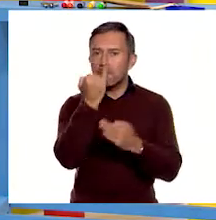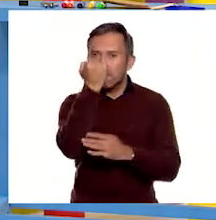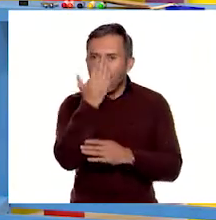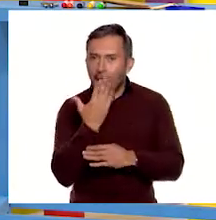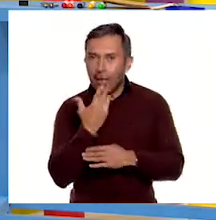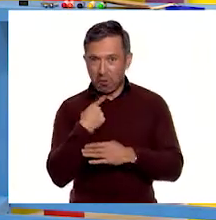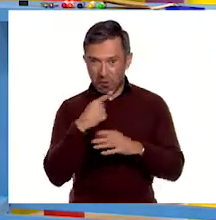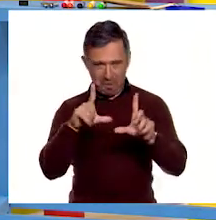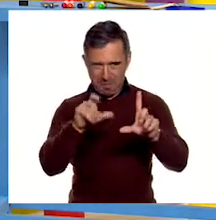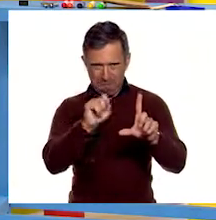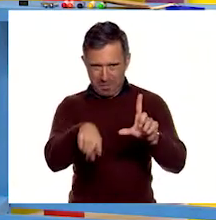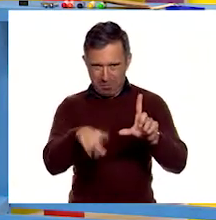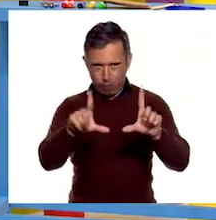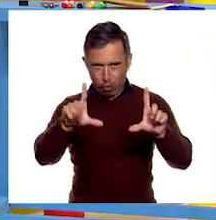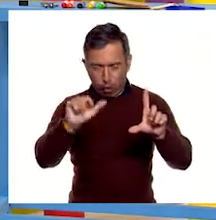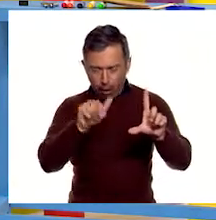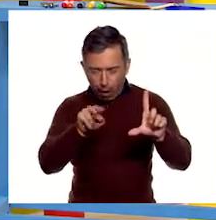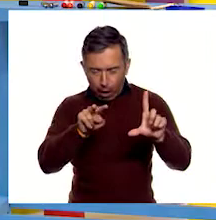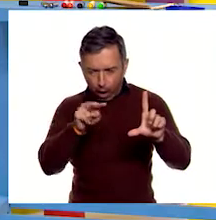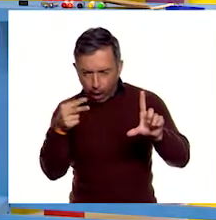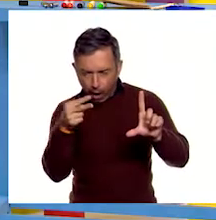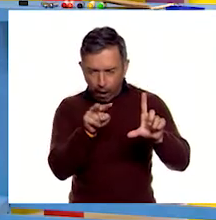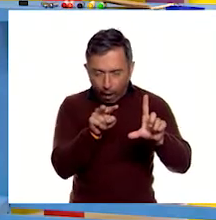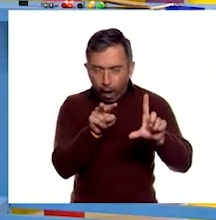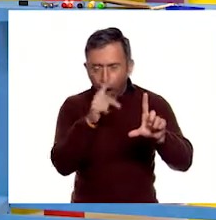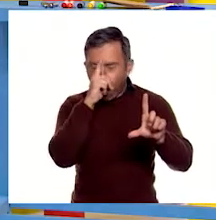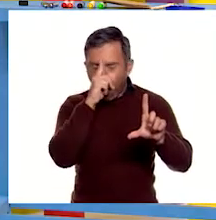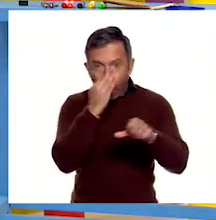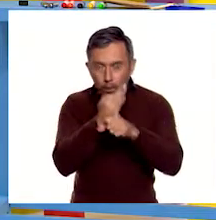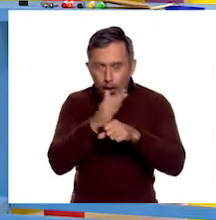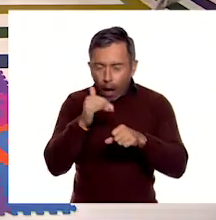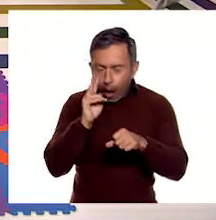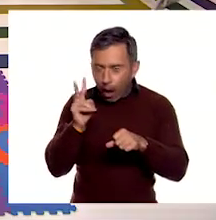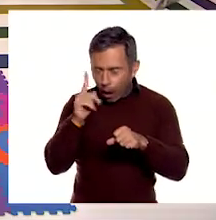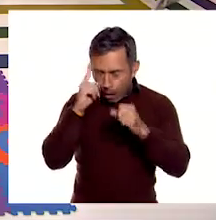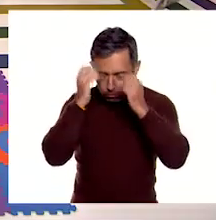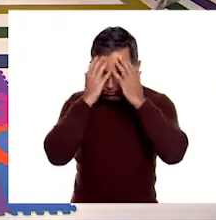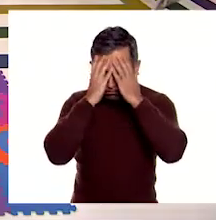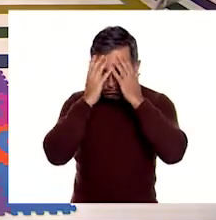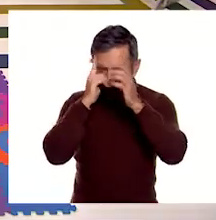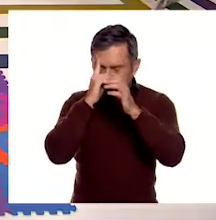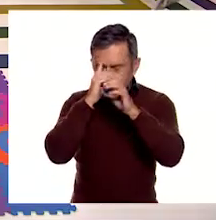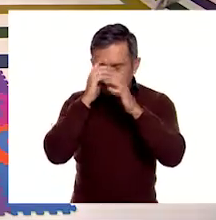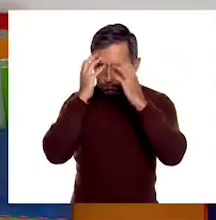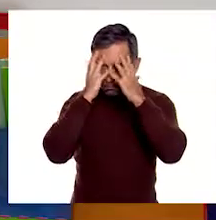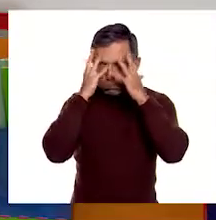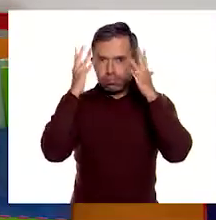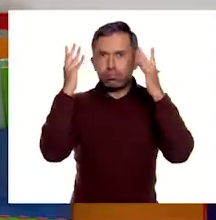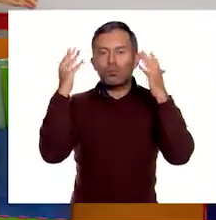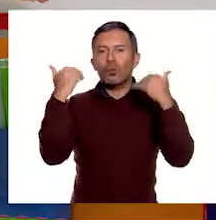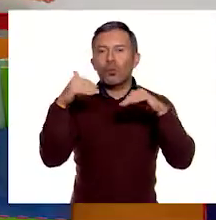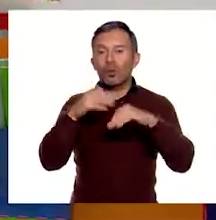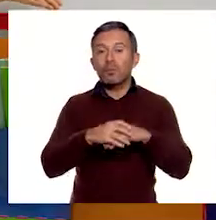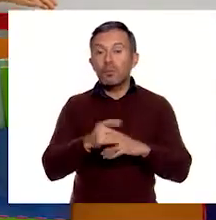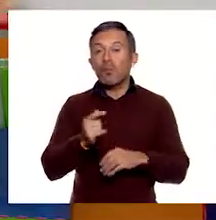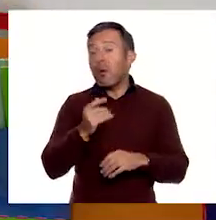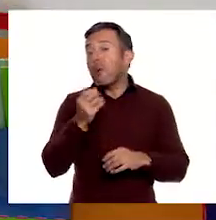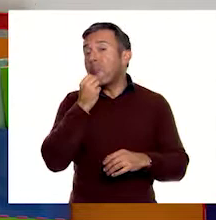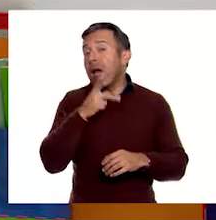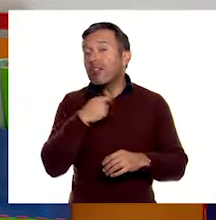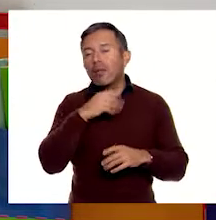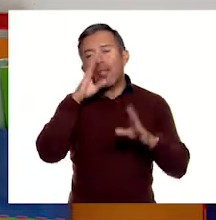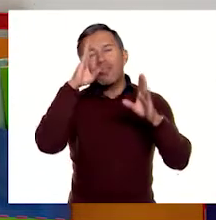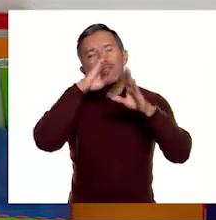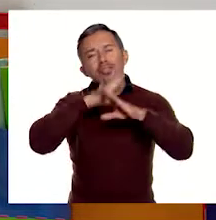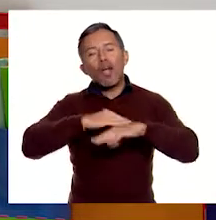ese mismo dibujo, como me acaba de suceder en este momento. Así. Sí, con estas representaciones bidimensionales podemos pasar un rato alegre con la familia.